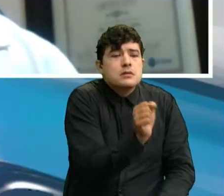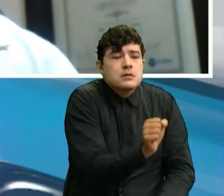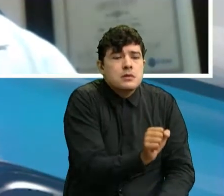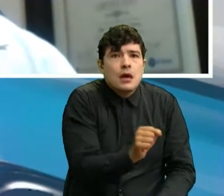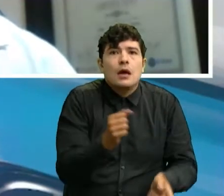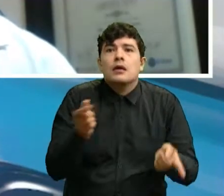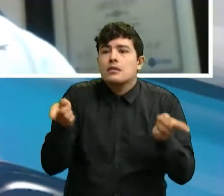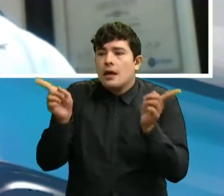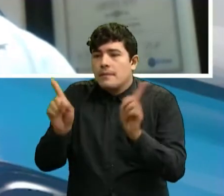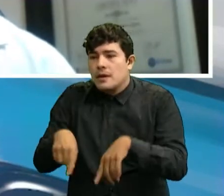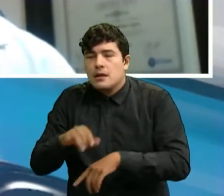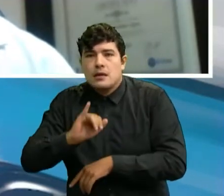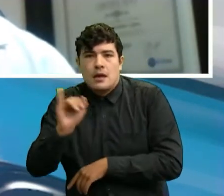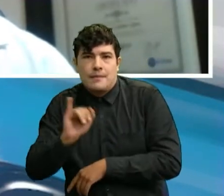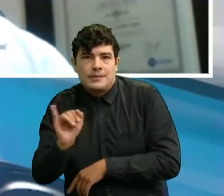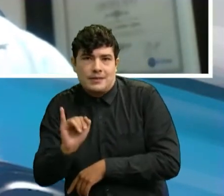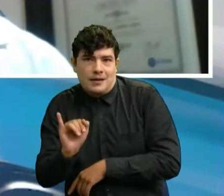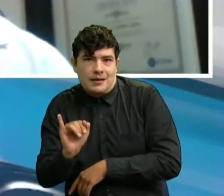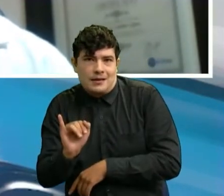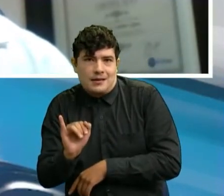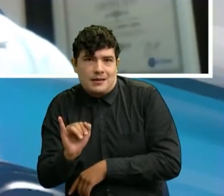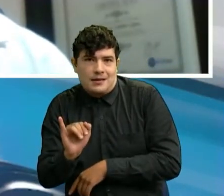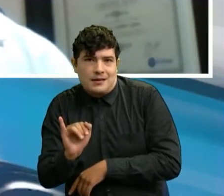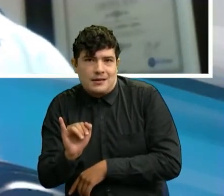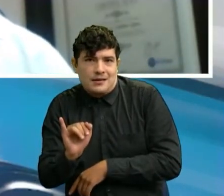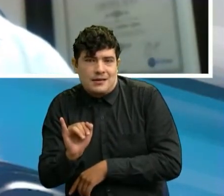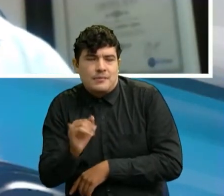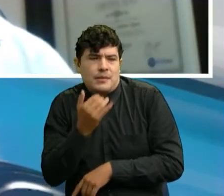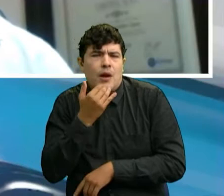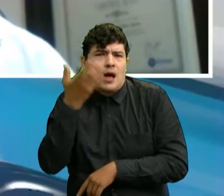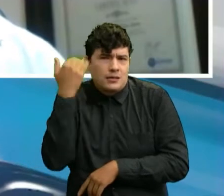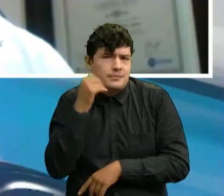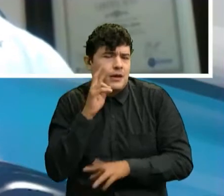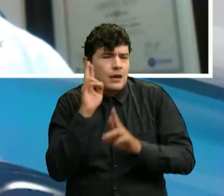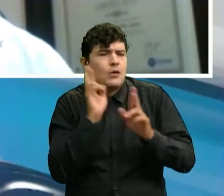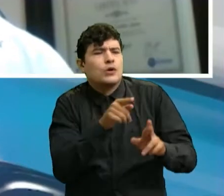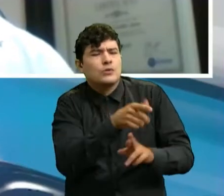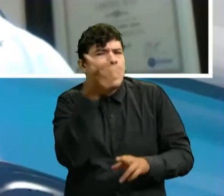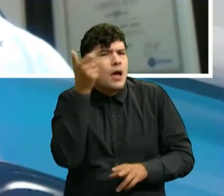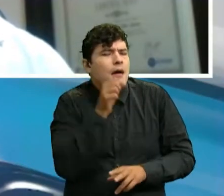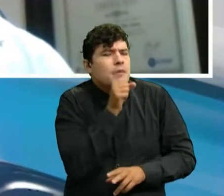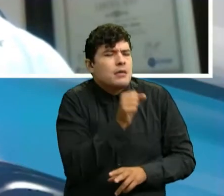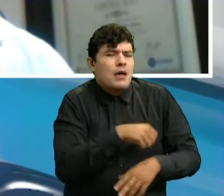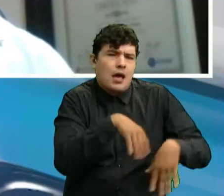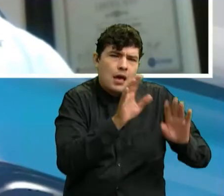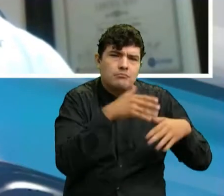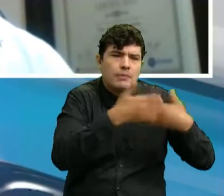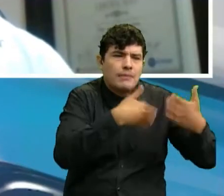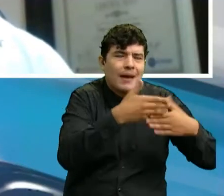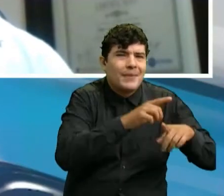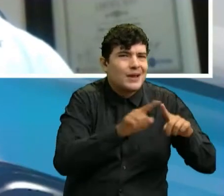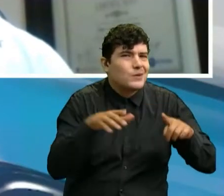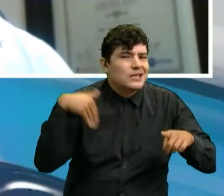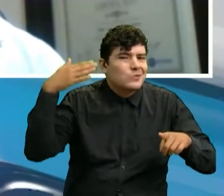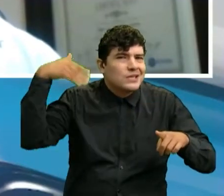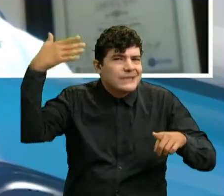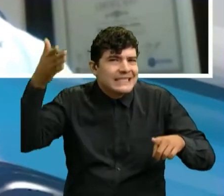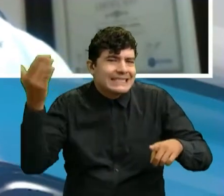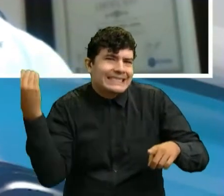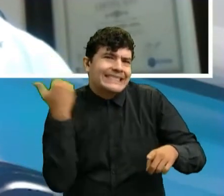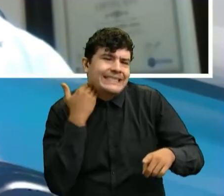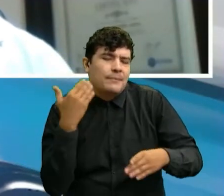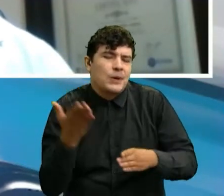y les conviene más la de invalidez. O sea, esto es una situación importante a revisar, que muchas veces